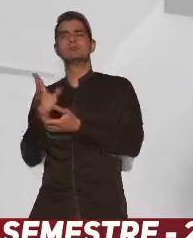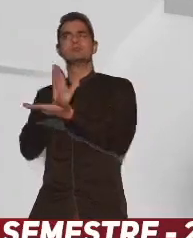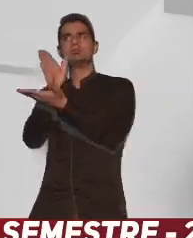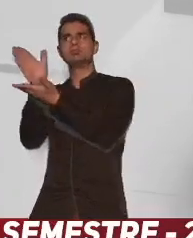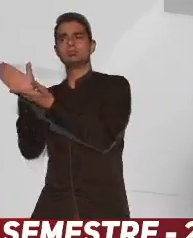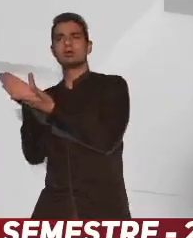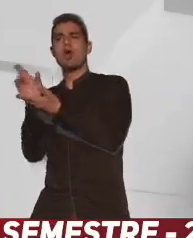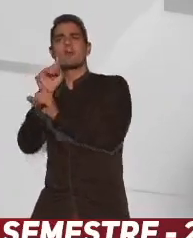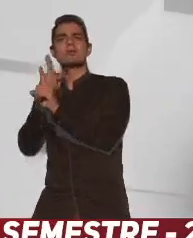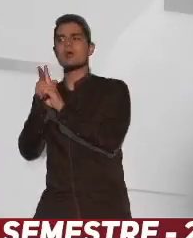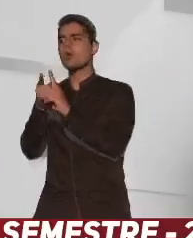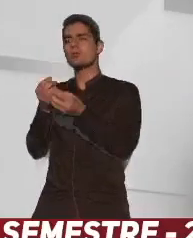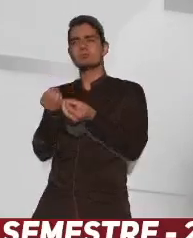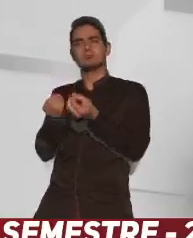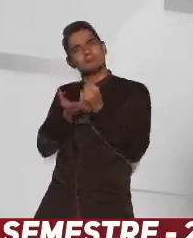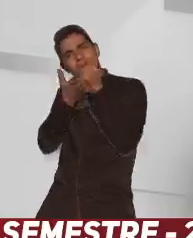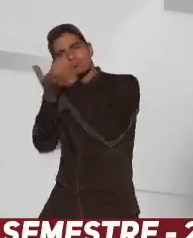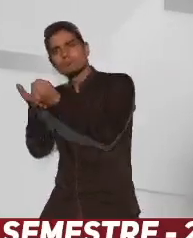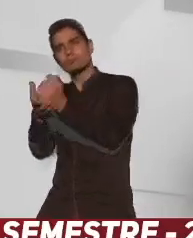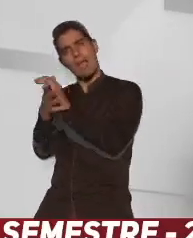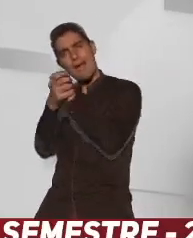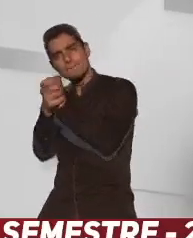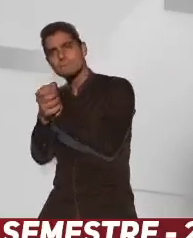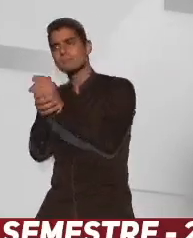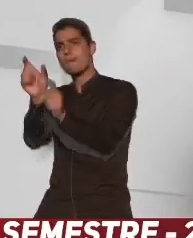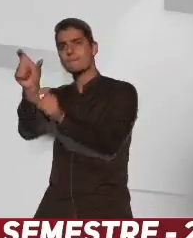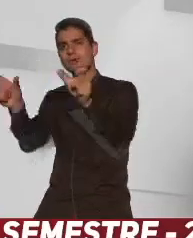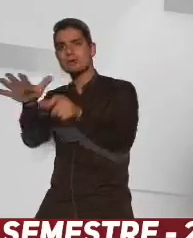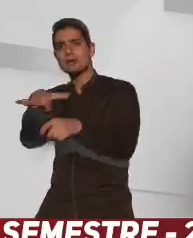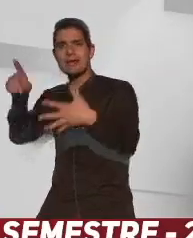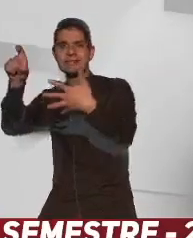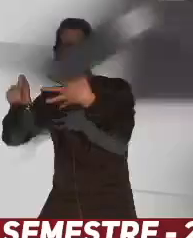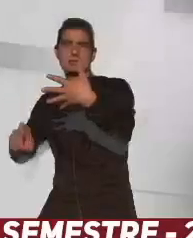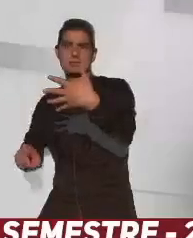amiga a las poblaciones que más necesidades tienen.